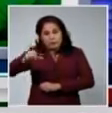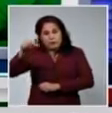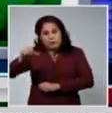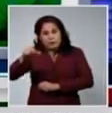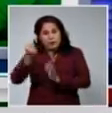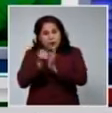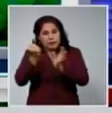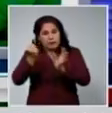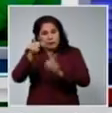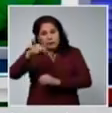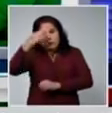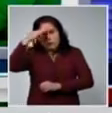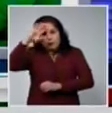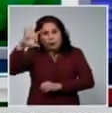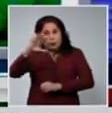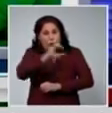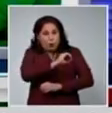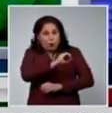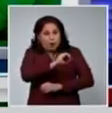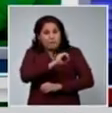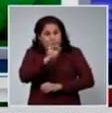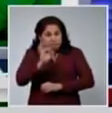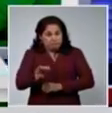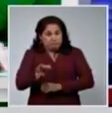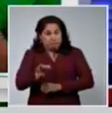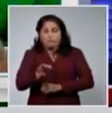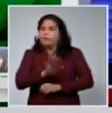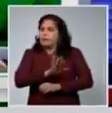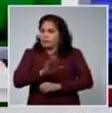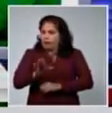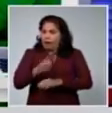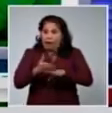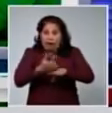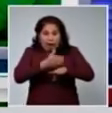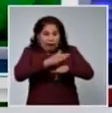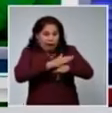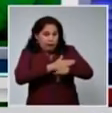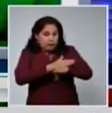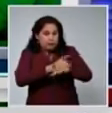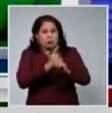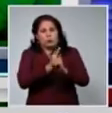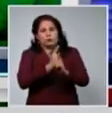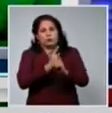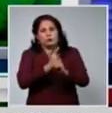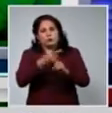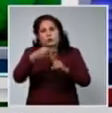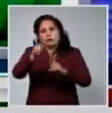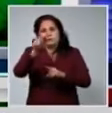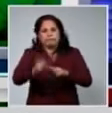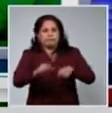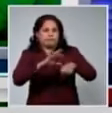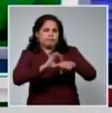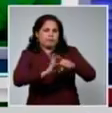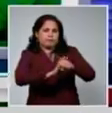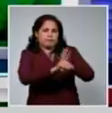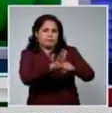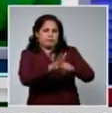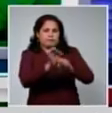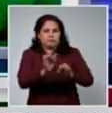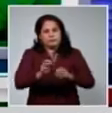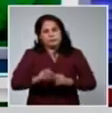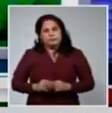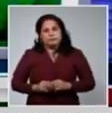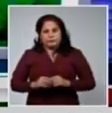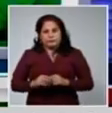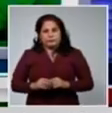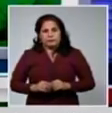cotizado en cuba con condicionados han tenido para duramente un contacto con un caso